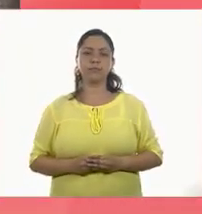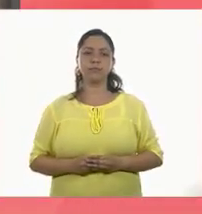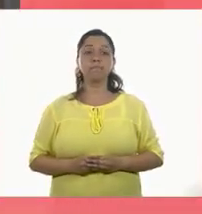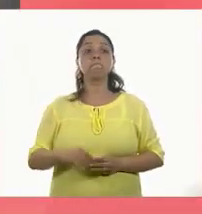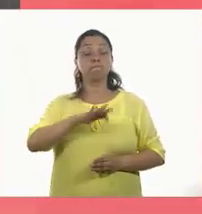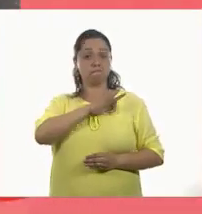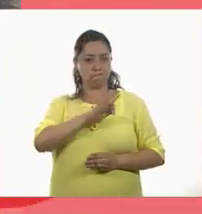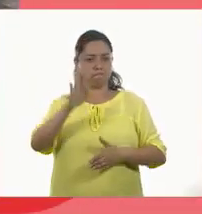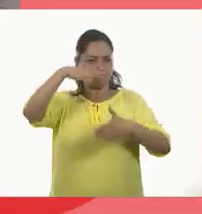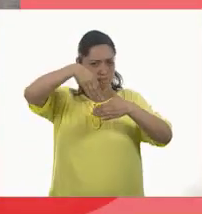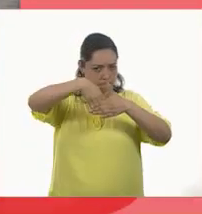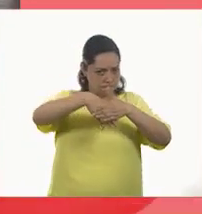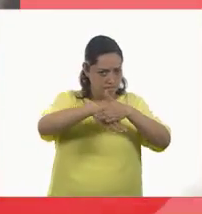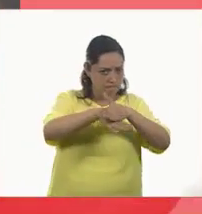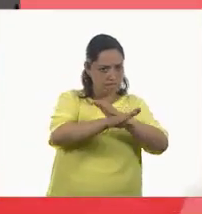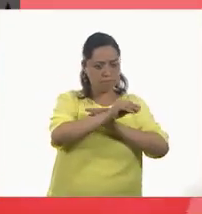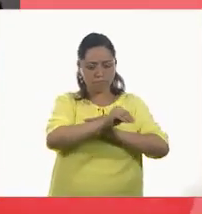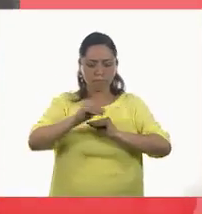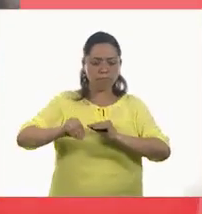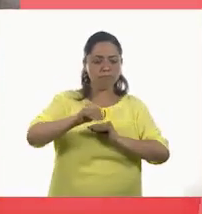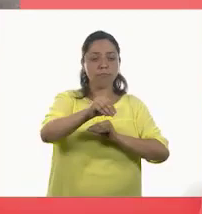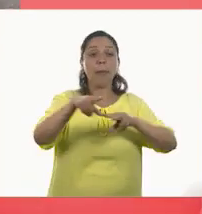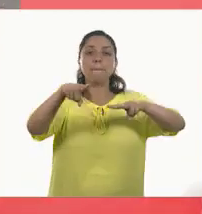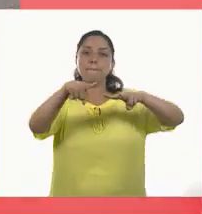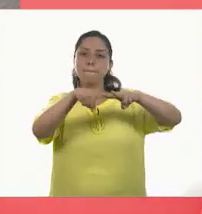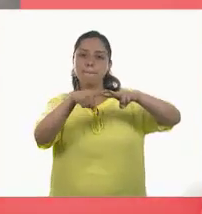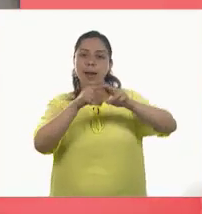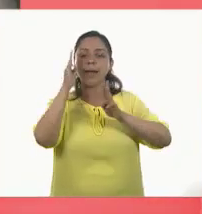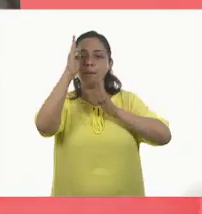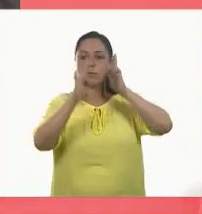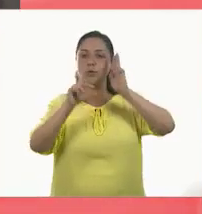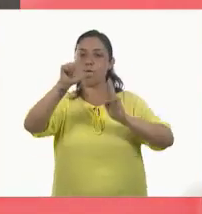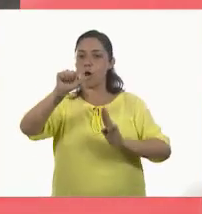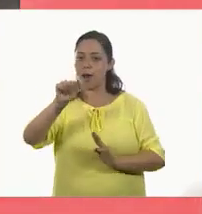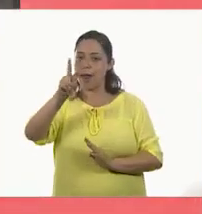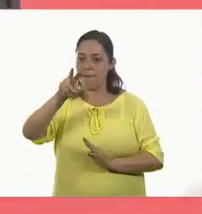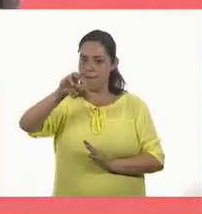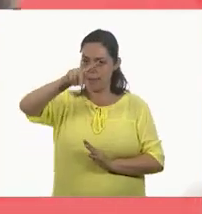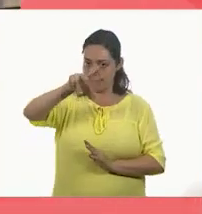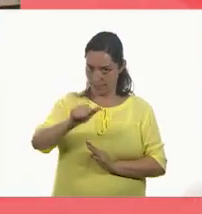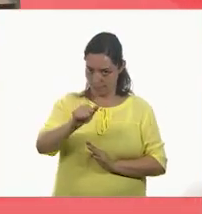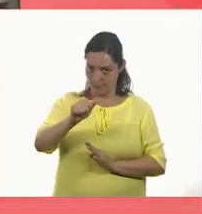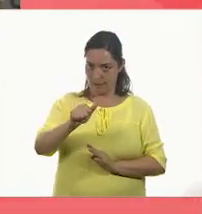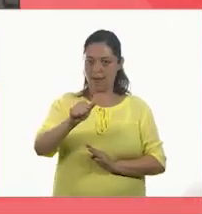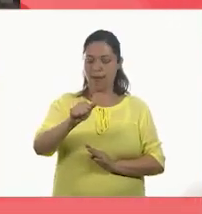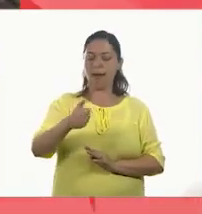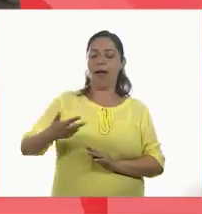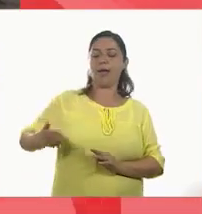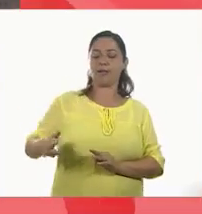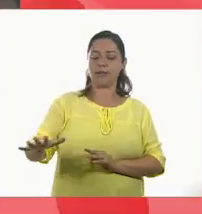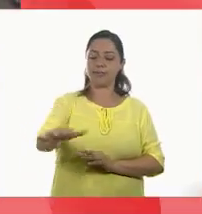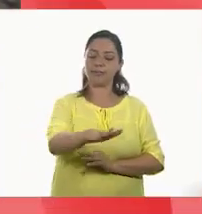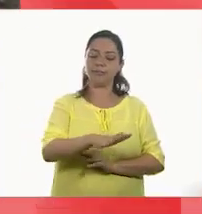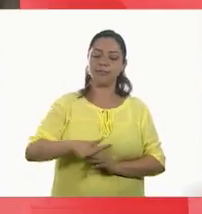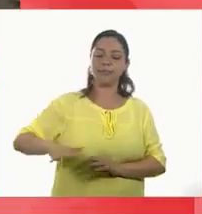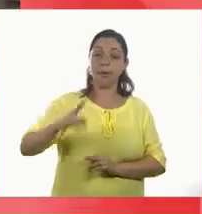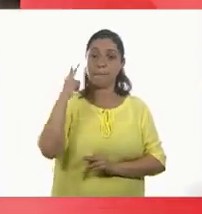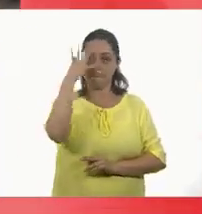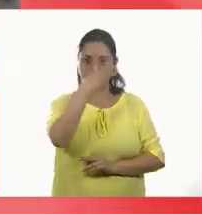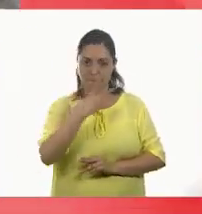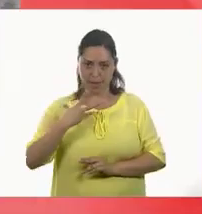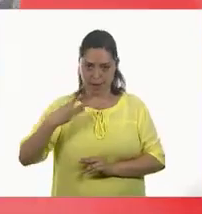Podemos comenzar nuestro recorrido por el Parque Museo La Venta, a orillas de la Laguna de las Ilusiones, en